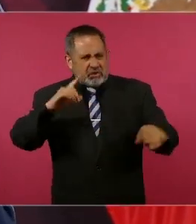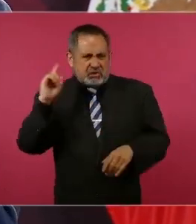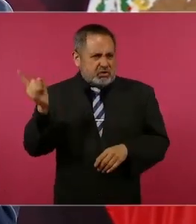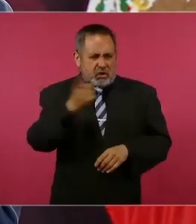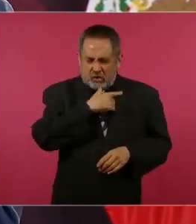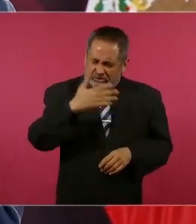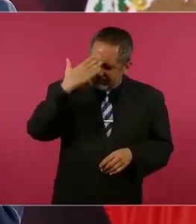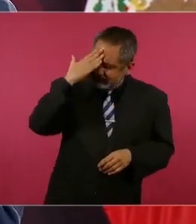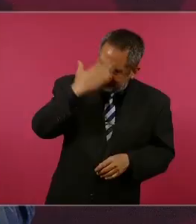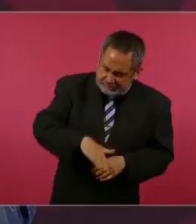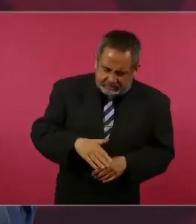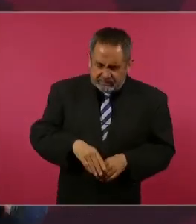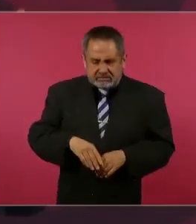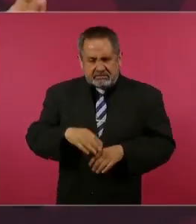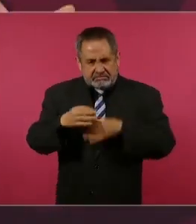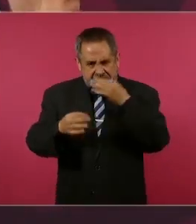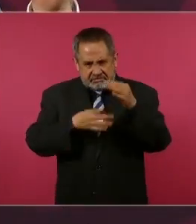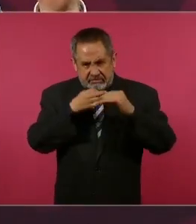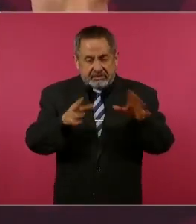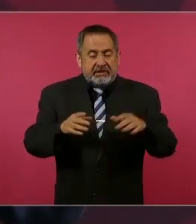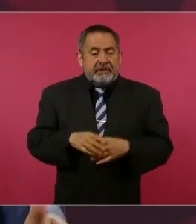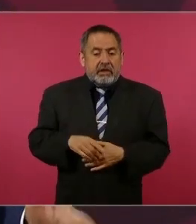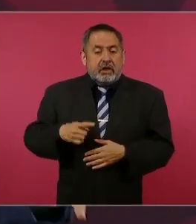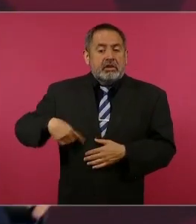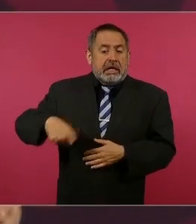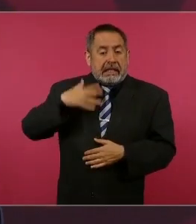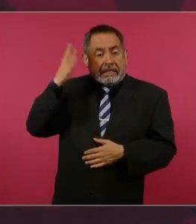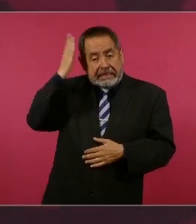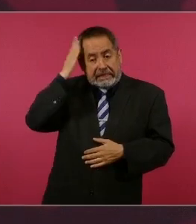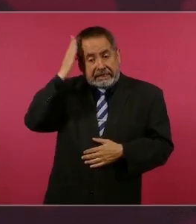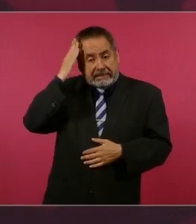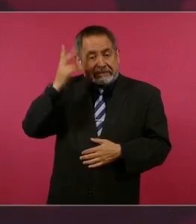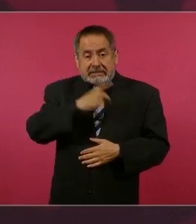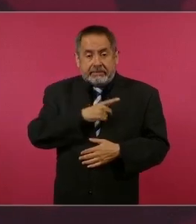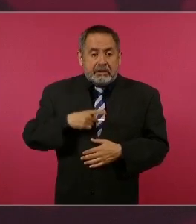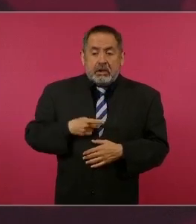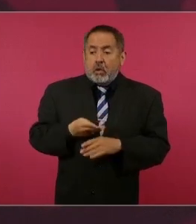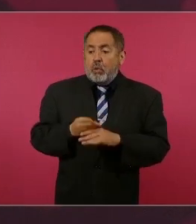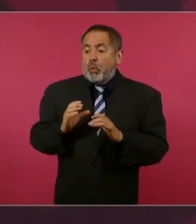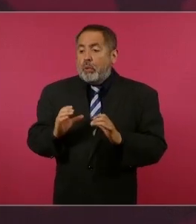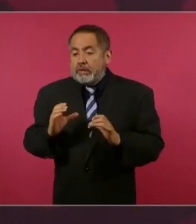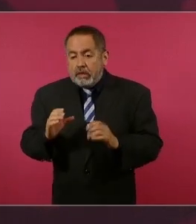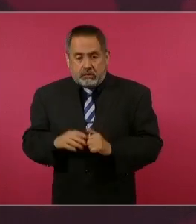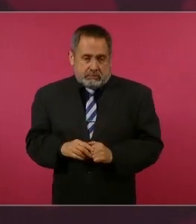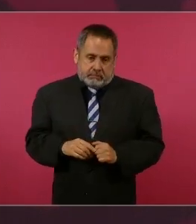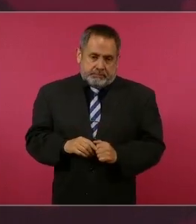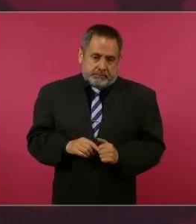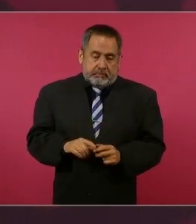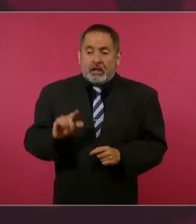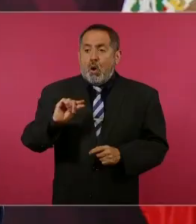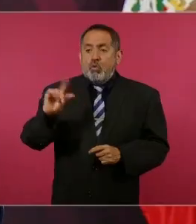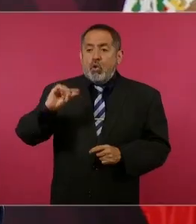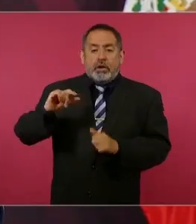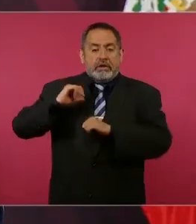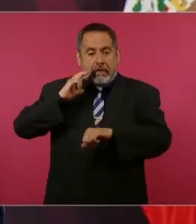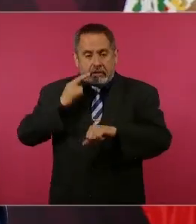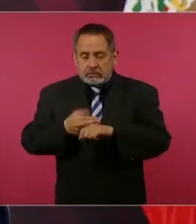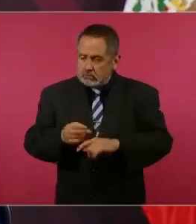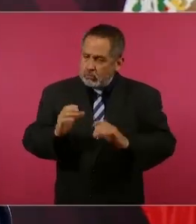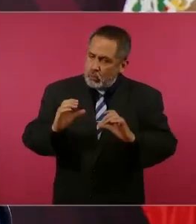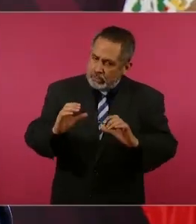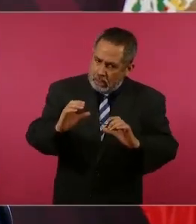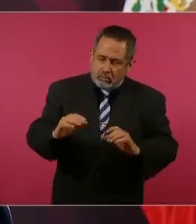todos lados, que los dirigentes tengan cuidado, que las autoridades tengan mucho